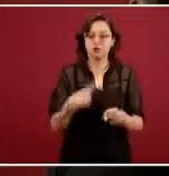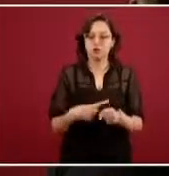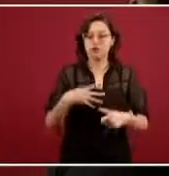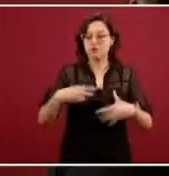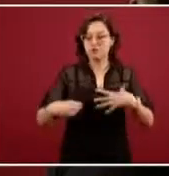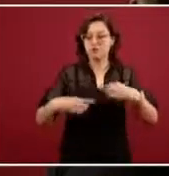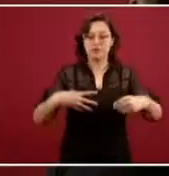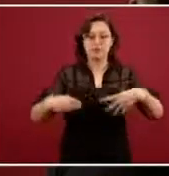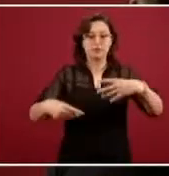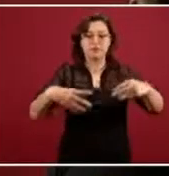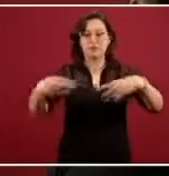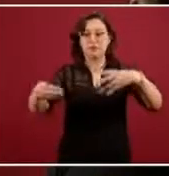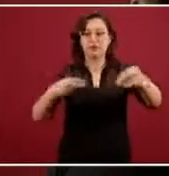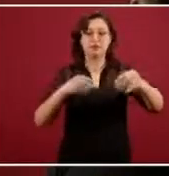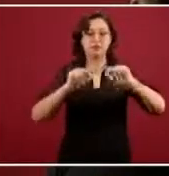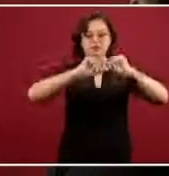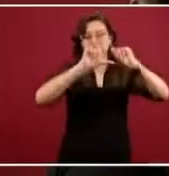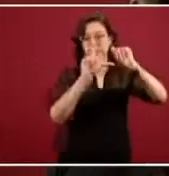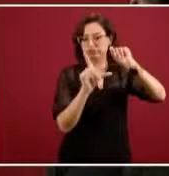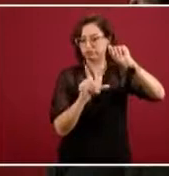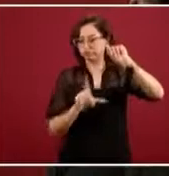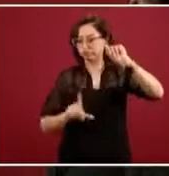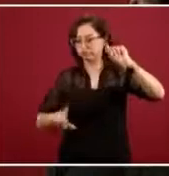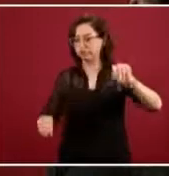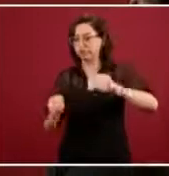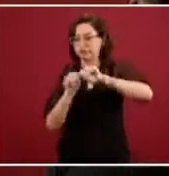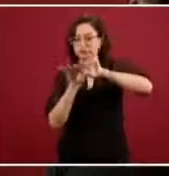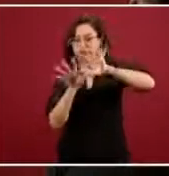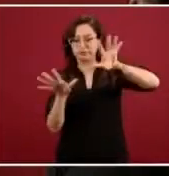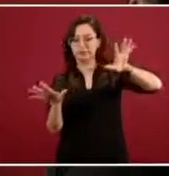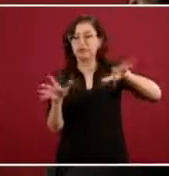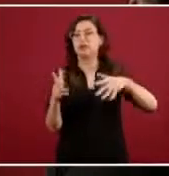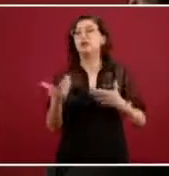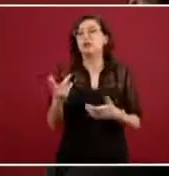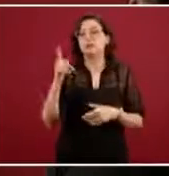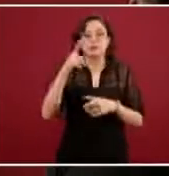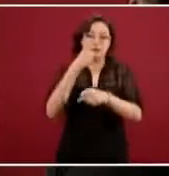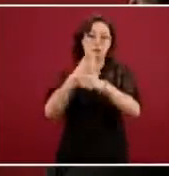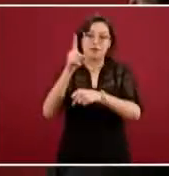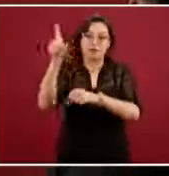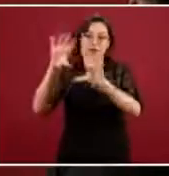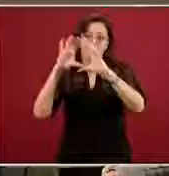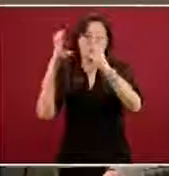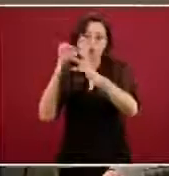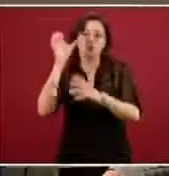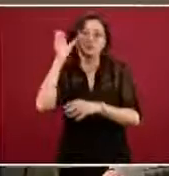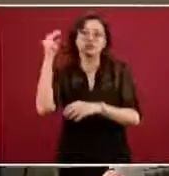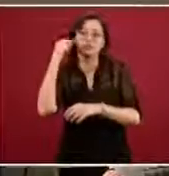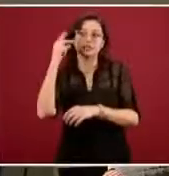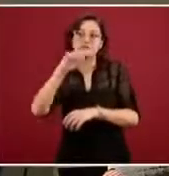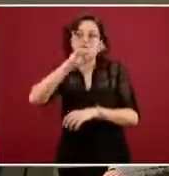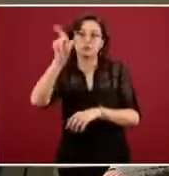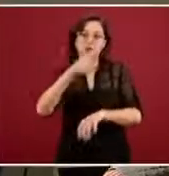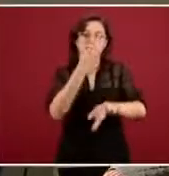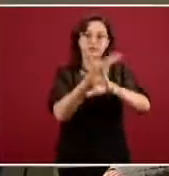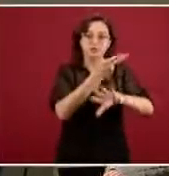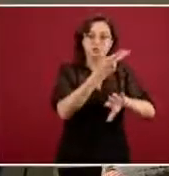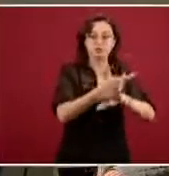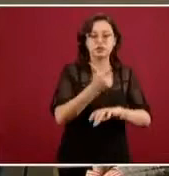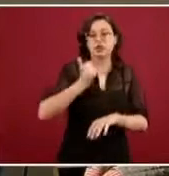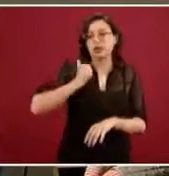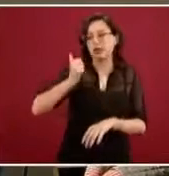transitando geográficamente, primero la teníamos en China, luego la tuvimos también en Estados Unidos y Canadá, también la tuvimos en